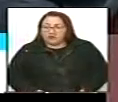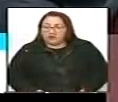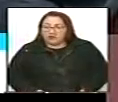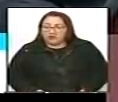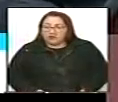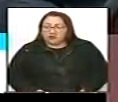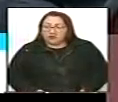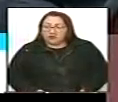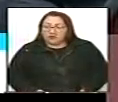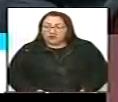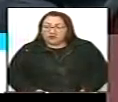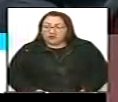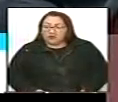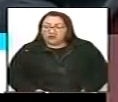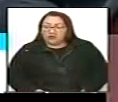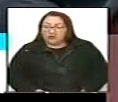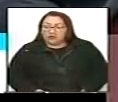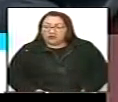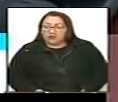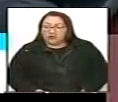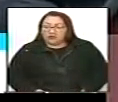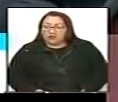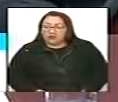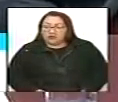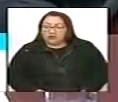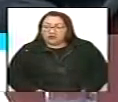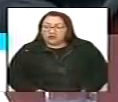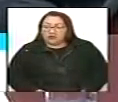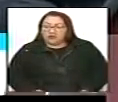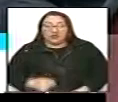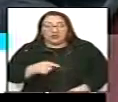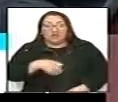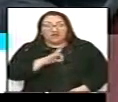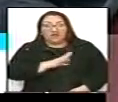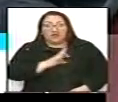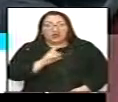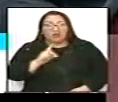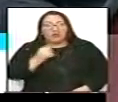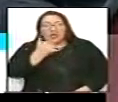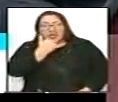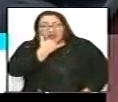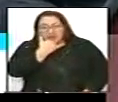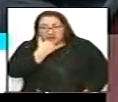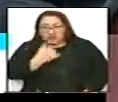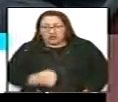Aquí ha cometido un grave error la fiscal de la Nación,